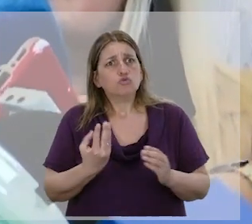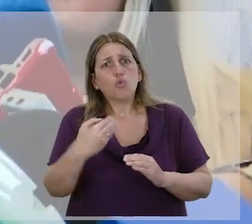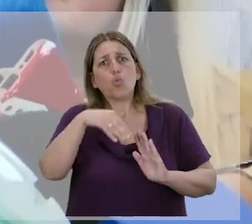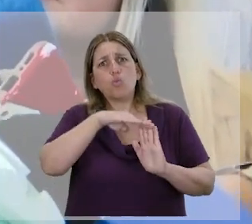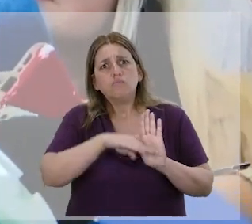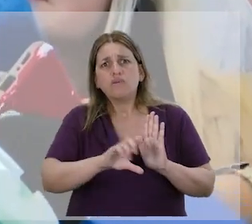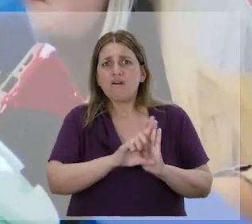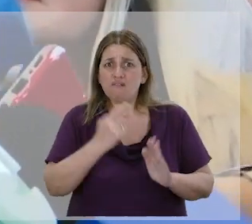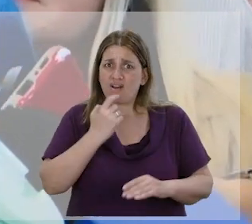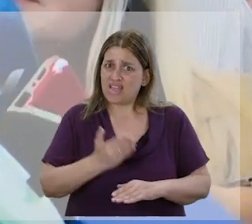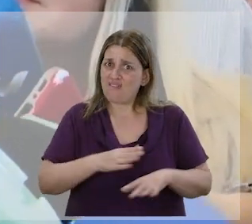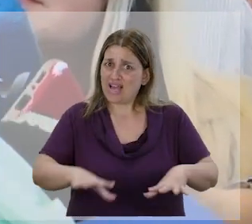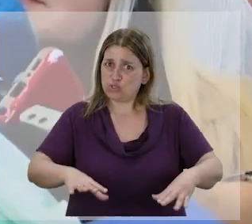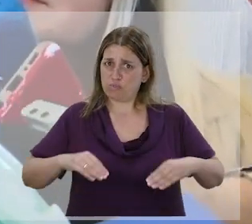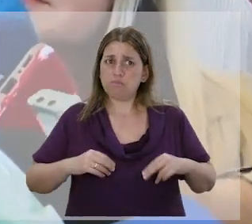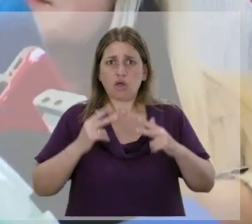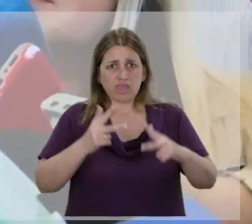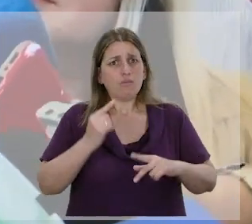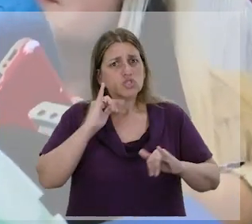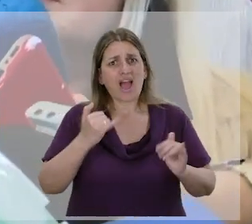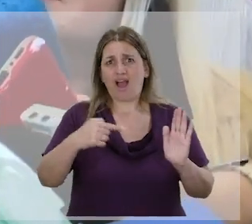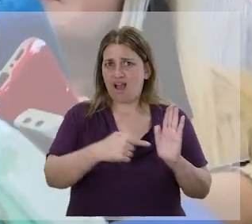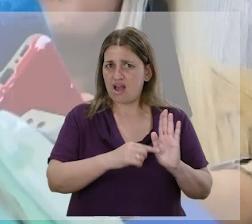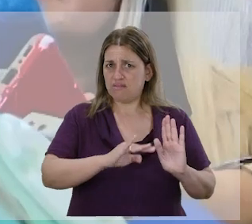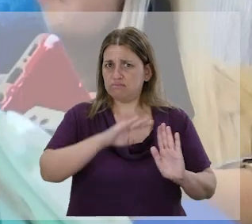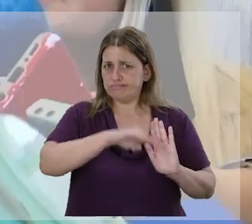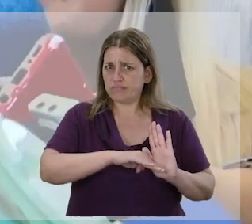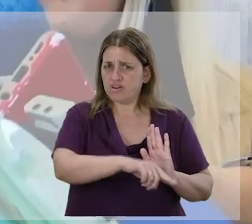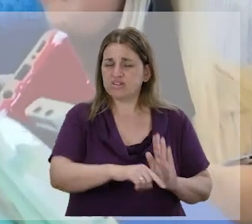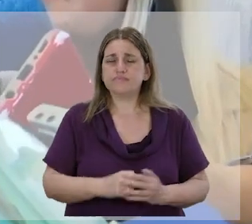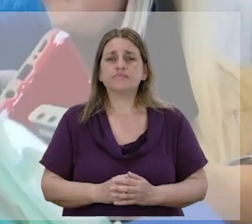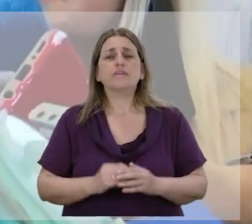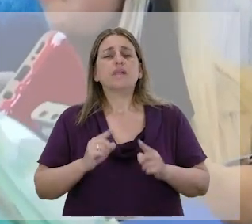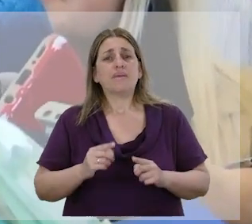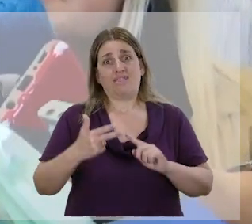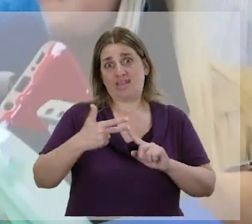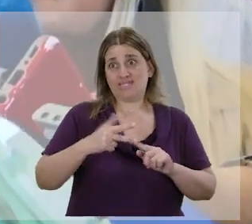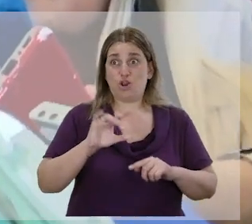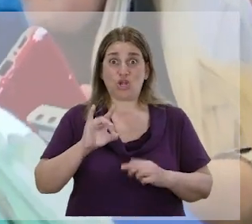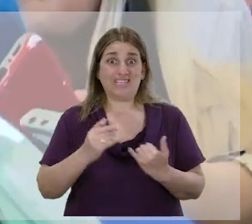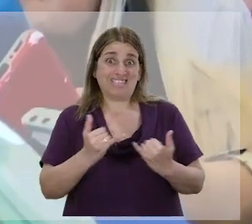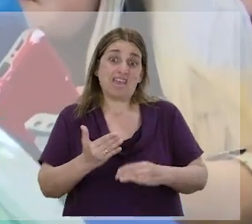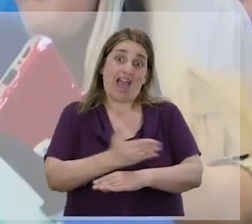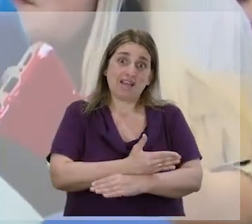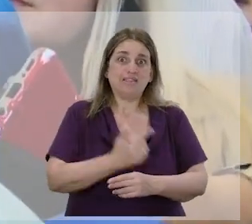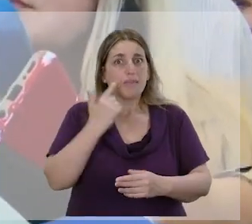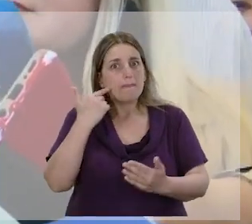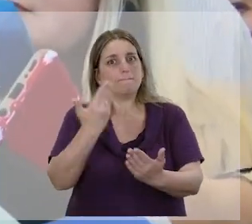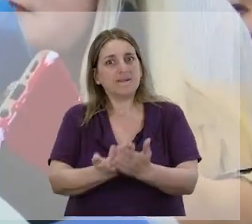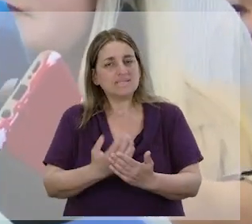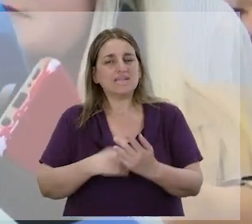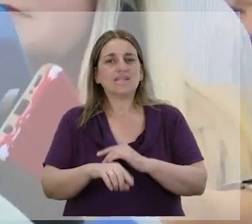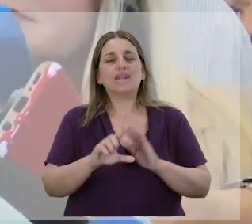LUC. Lo hicimos público. No habíamos asumido, dijimos, esto va a ser la LUC. Tercero, 15 días antes de presentar la